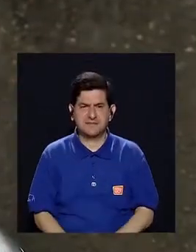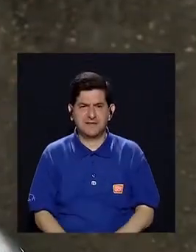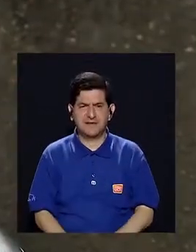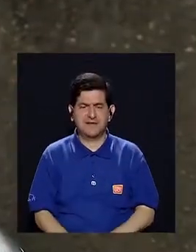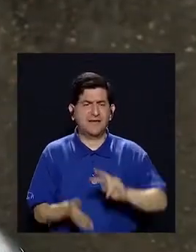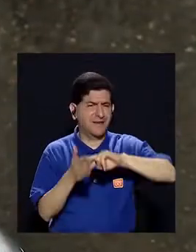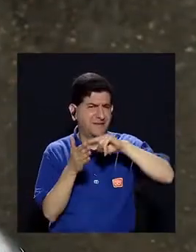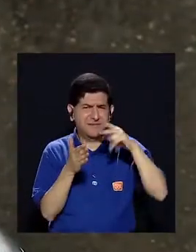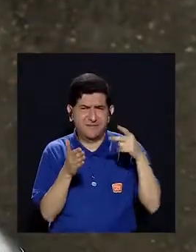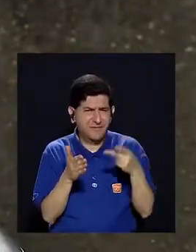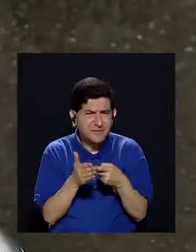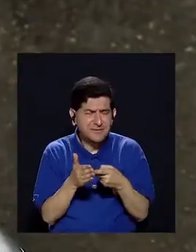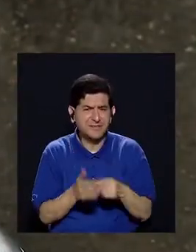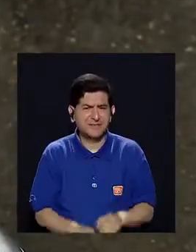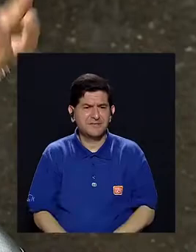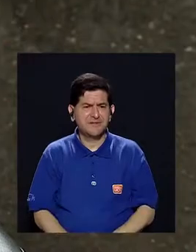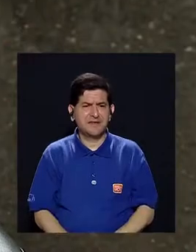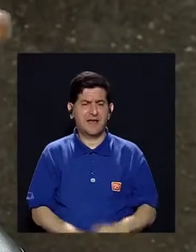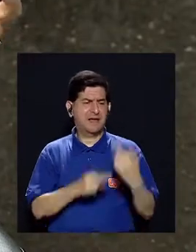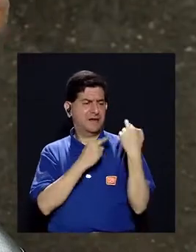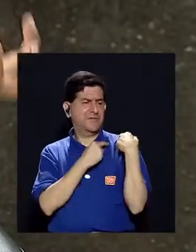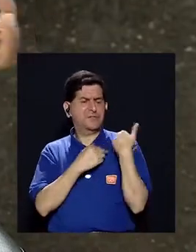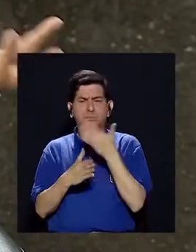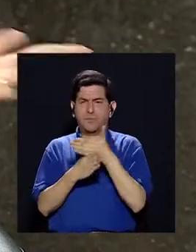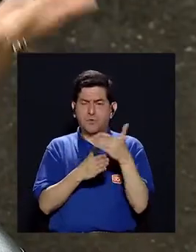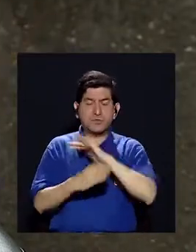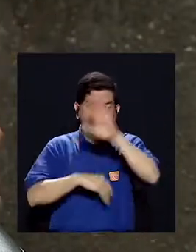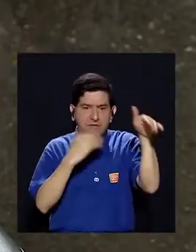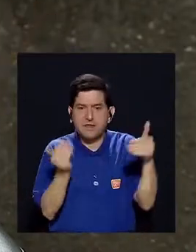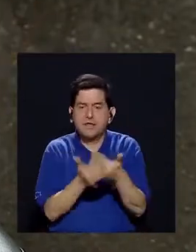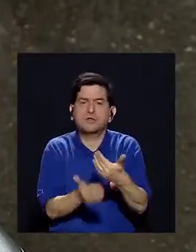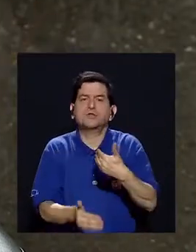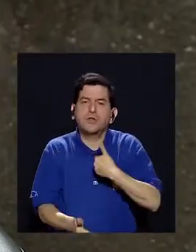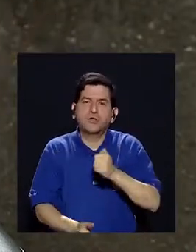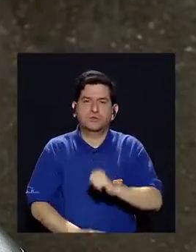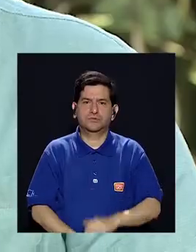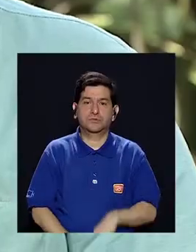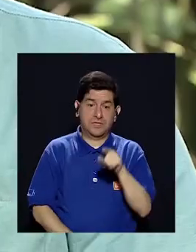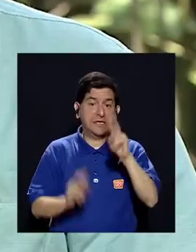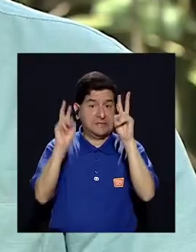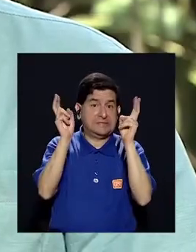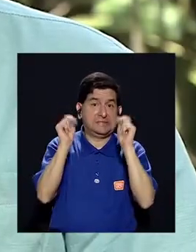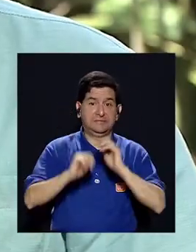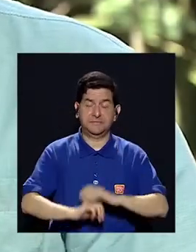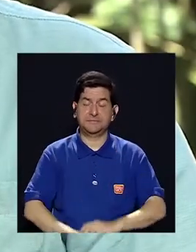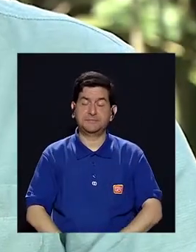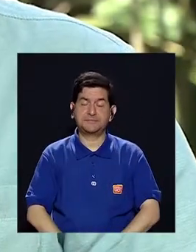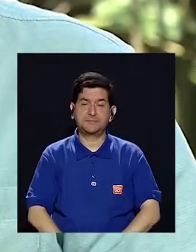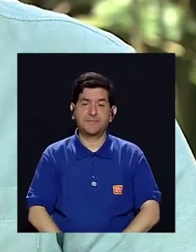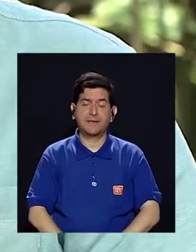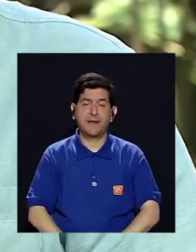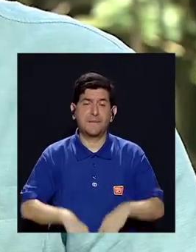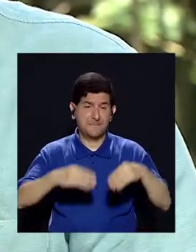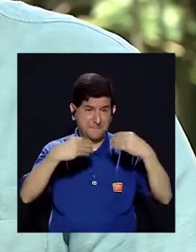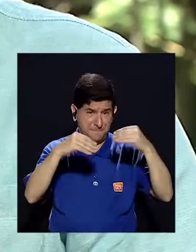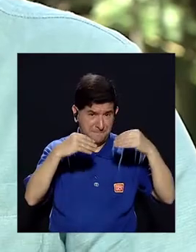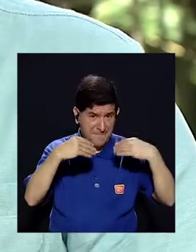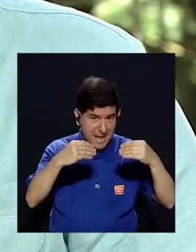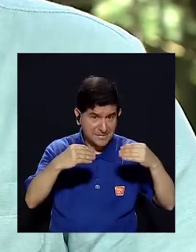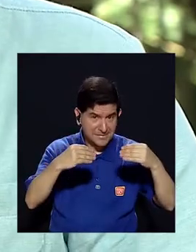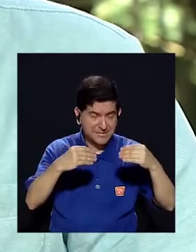en esto de la corresponsabilidad que tenemos todos en el tema? No, el